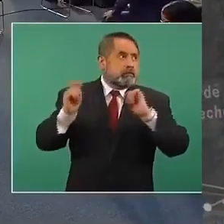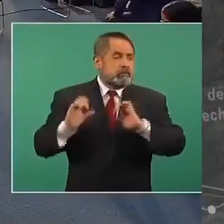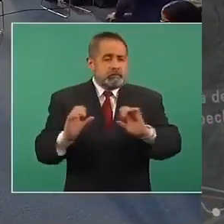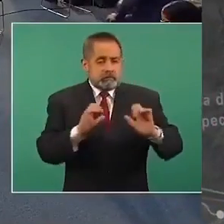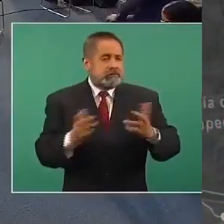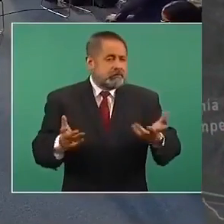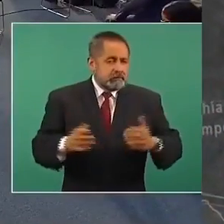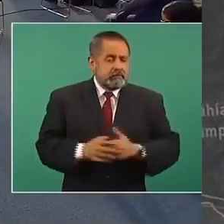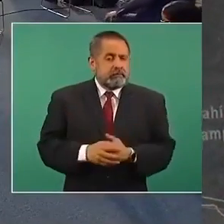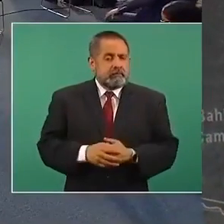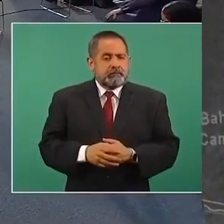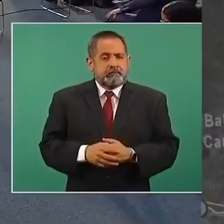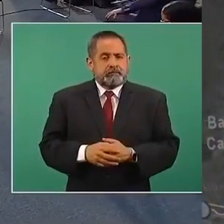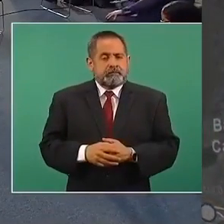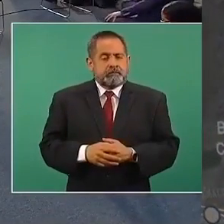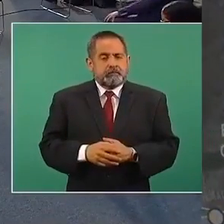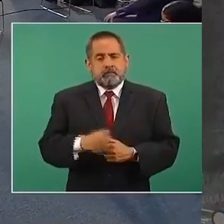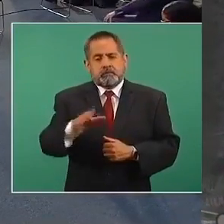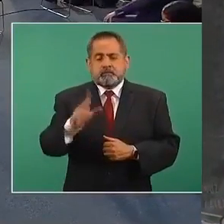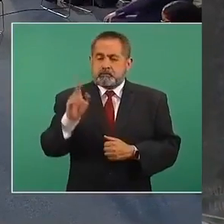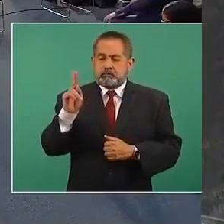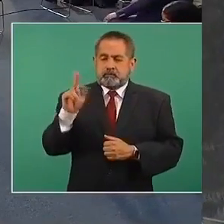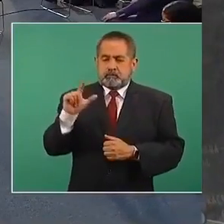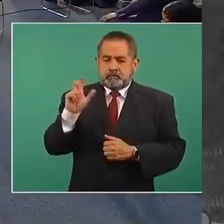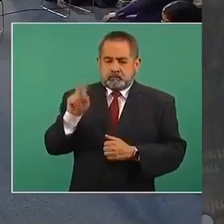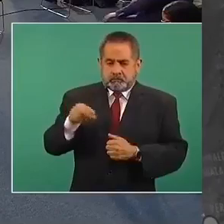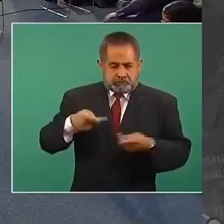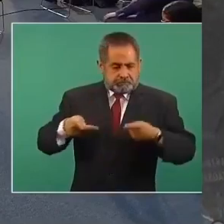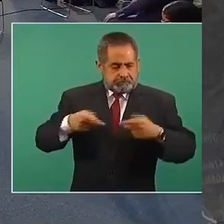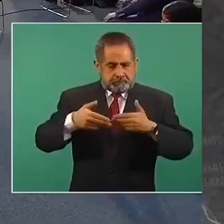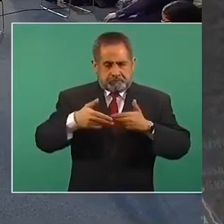El plan que tenemos es